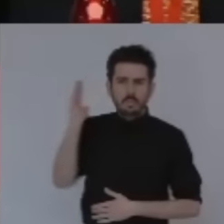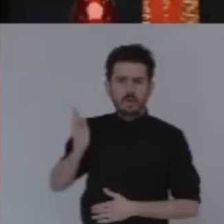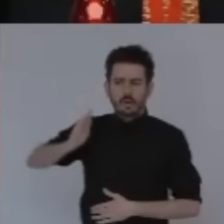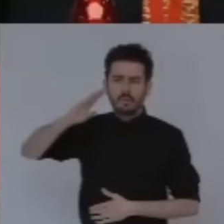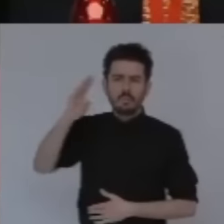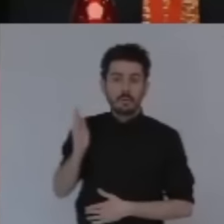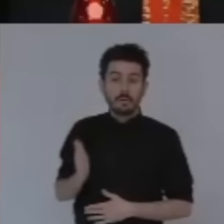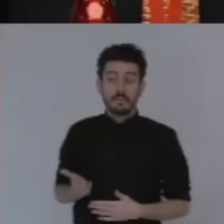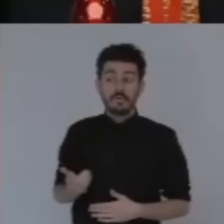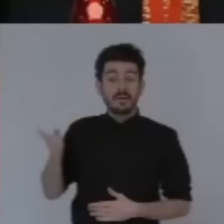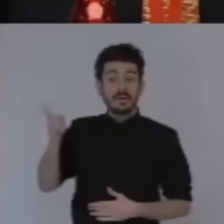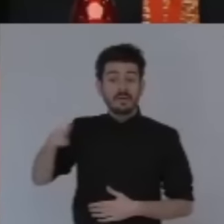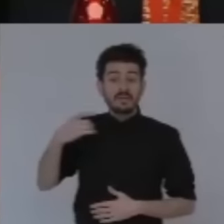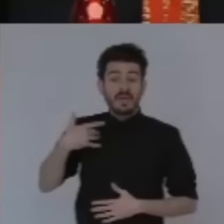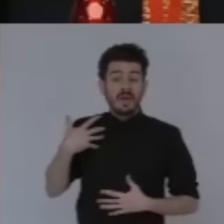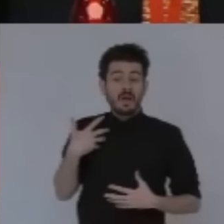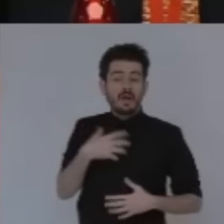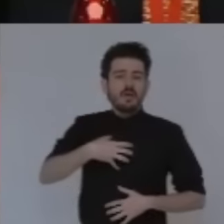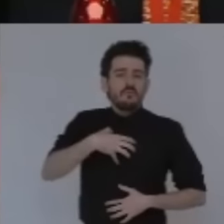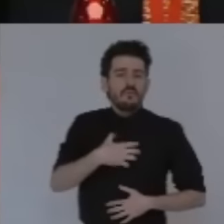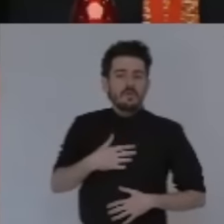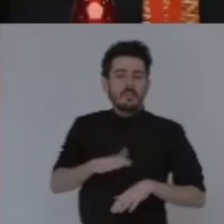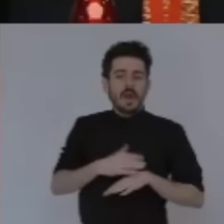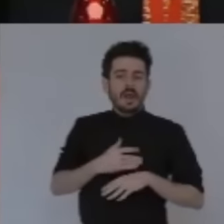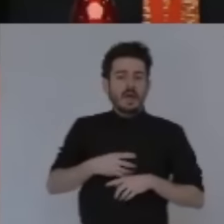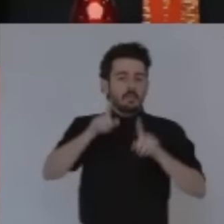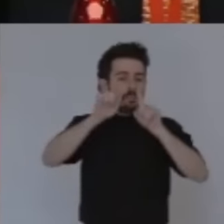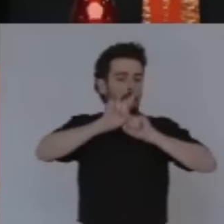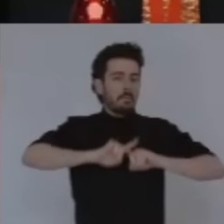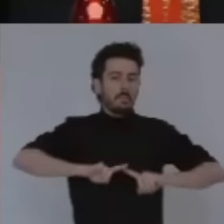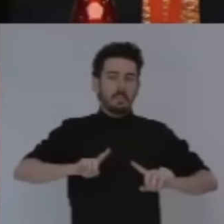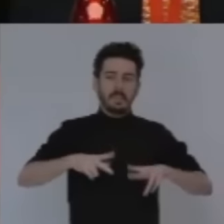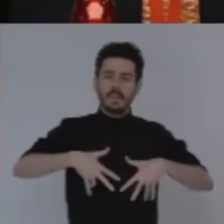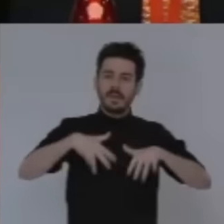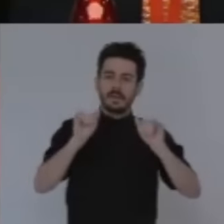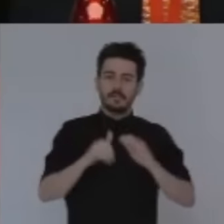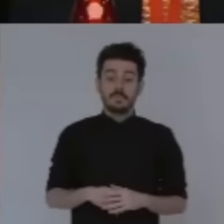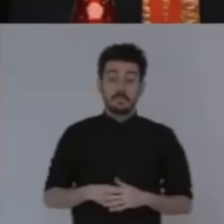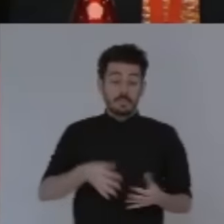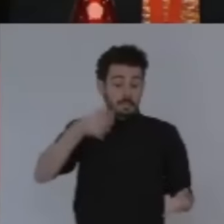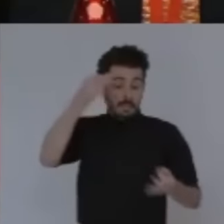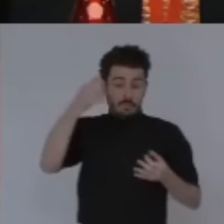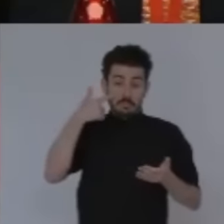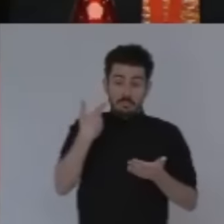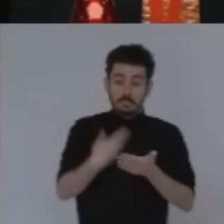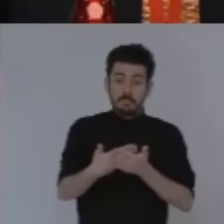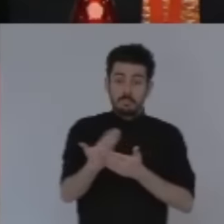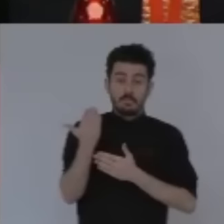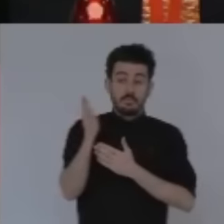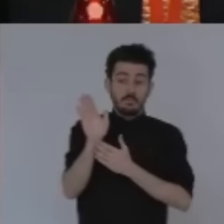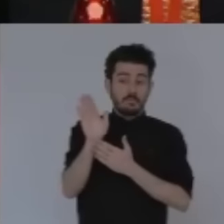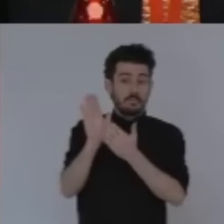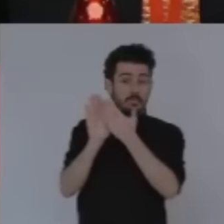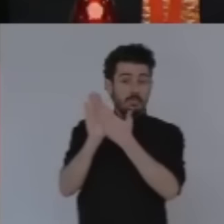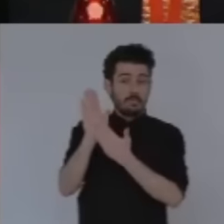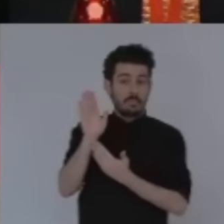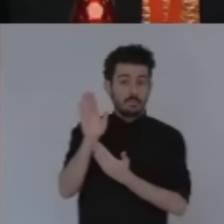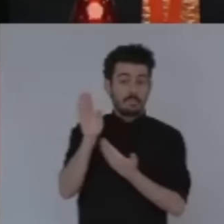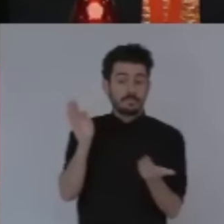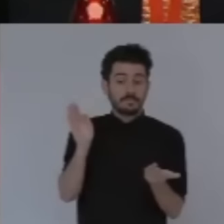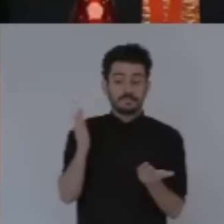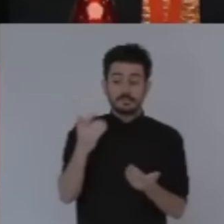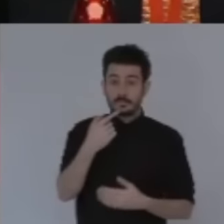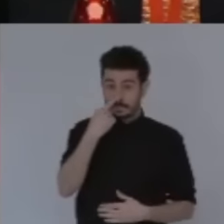Ya ni se esfuerzan en disimular. Pero los datos son tosudos, ahí están. En